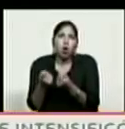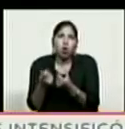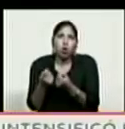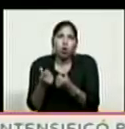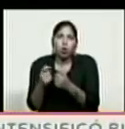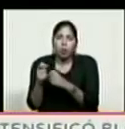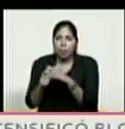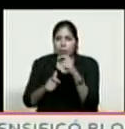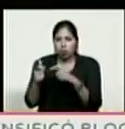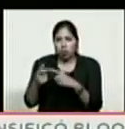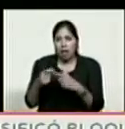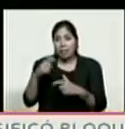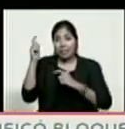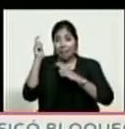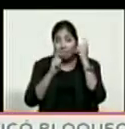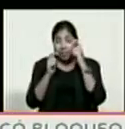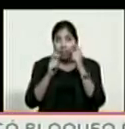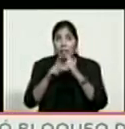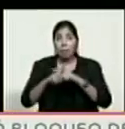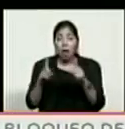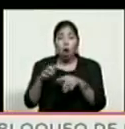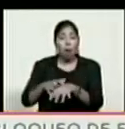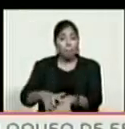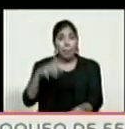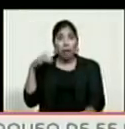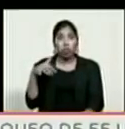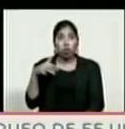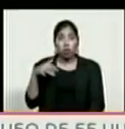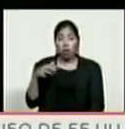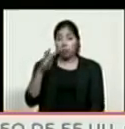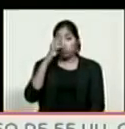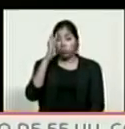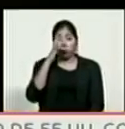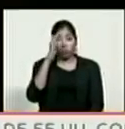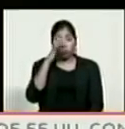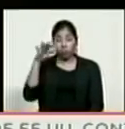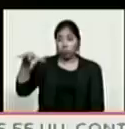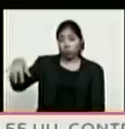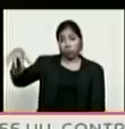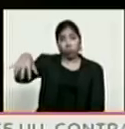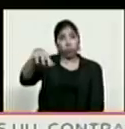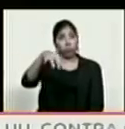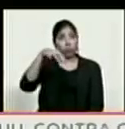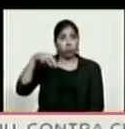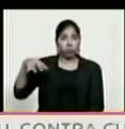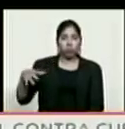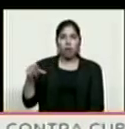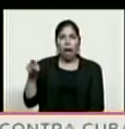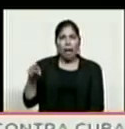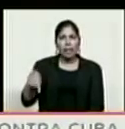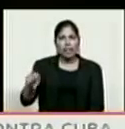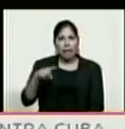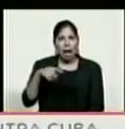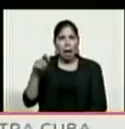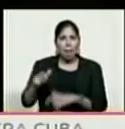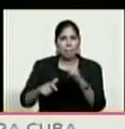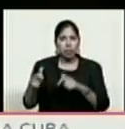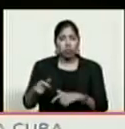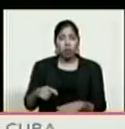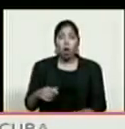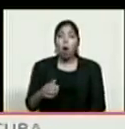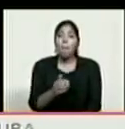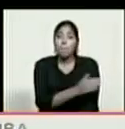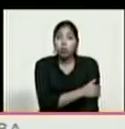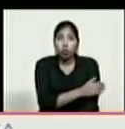todos lados. Pero la gran mayoría de los que viven en esa zona que ellos atentaron son opositores.